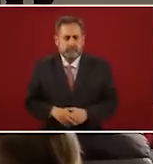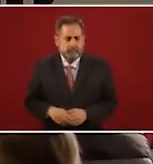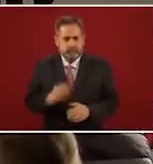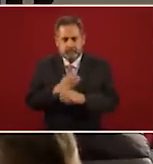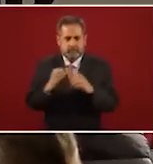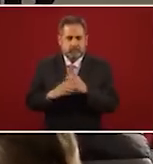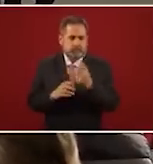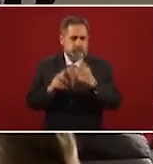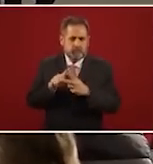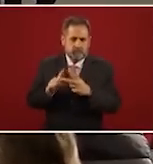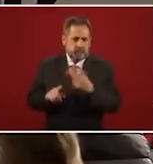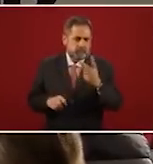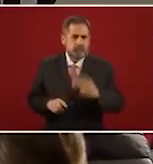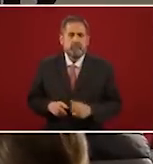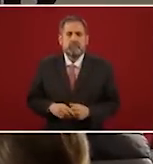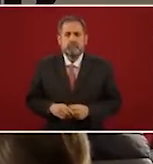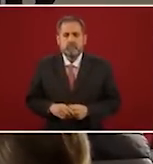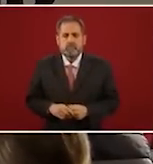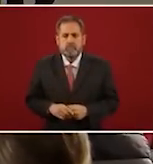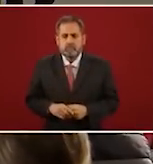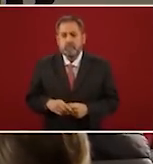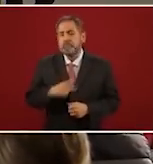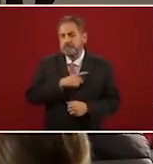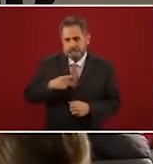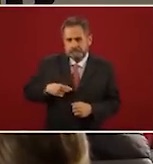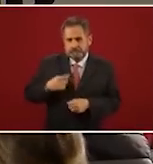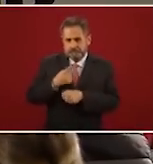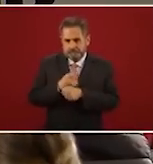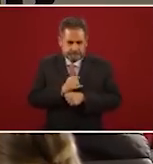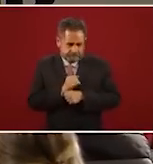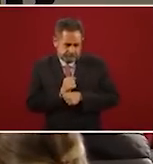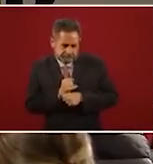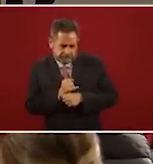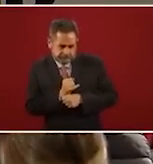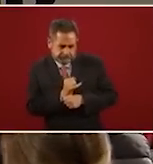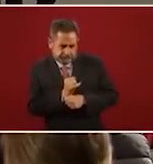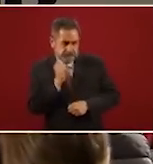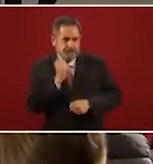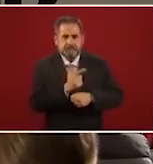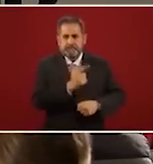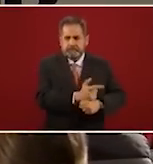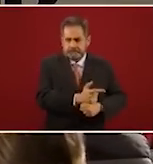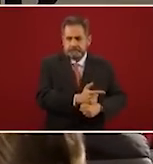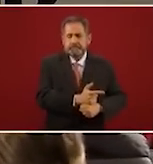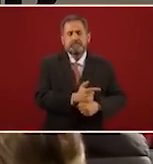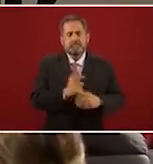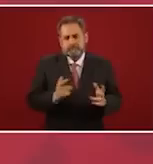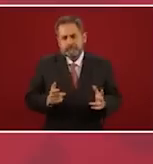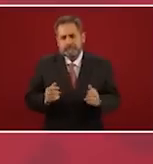cosas. Primero, que tenemos que hacer la investigación, o sea, se tiene que actuar de